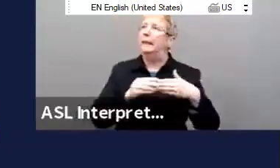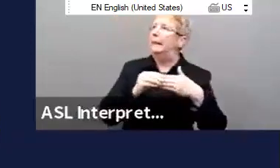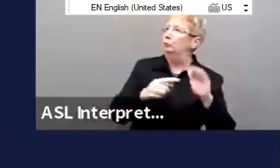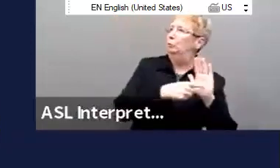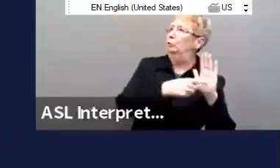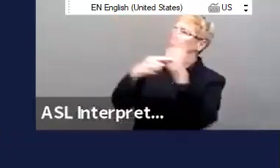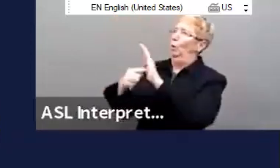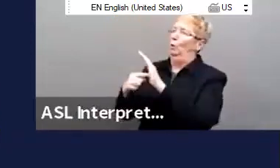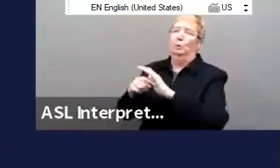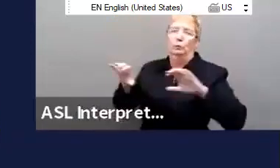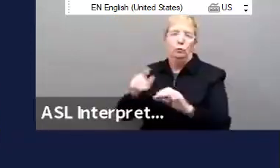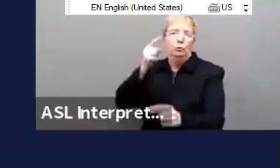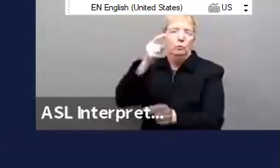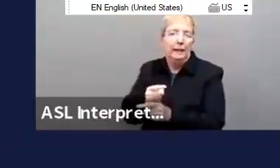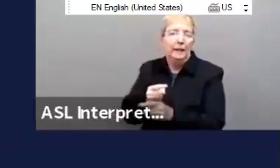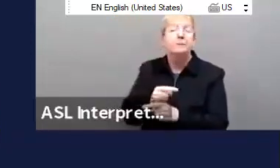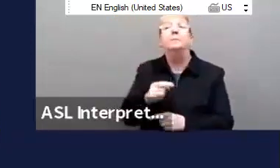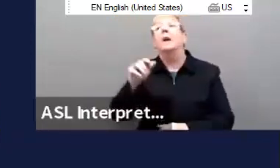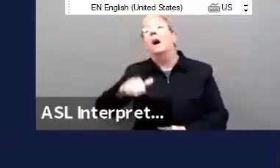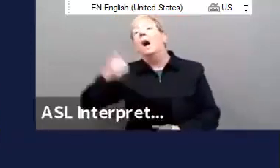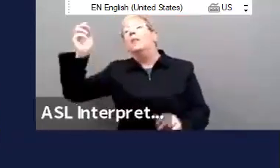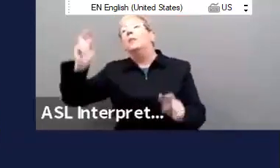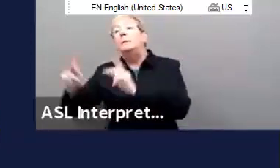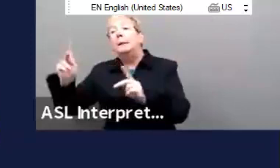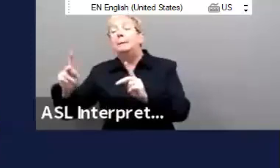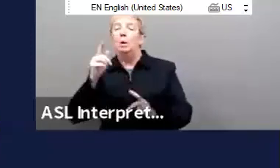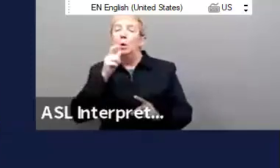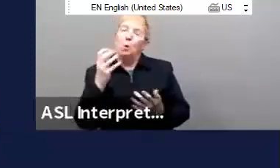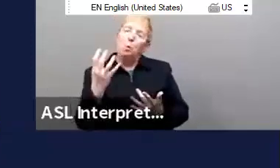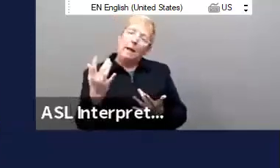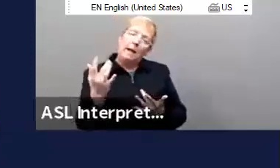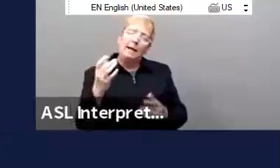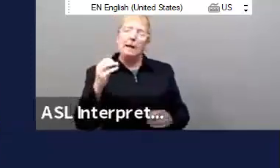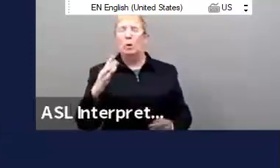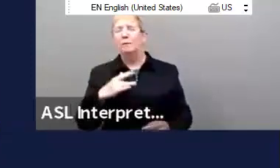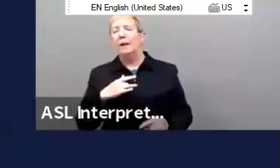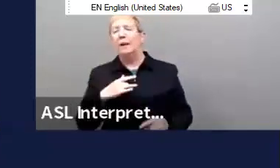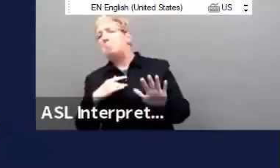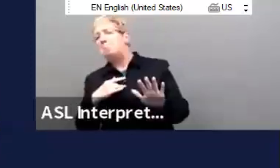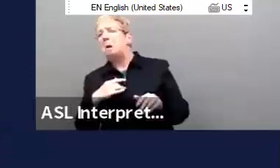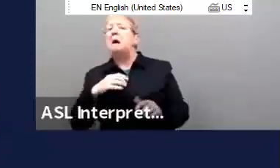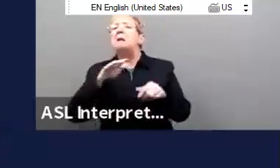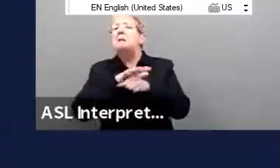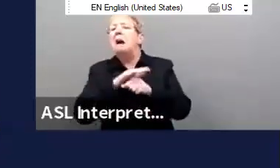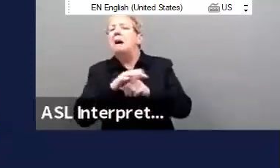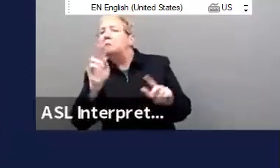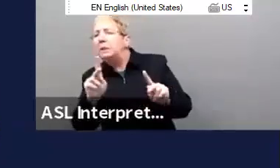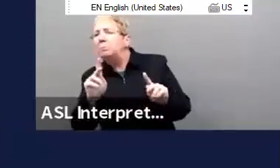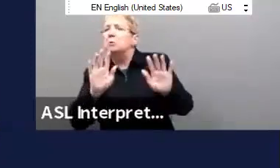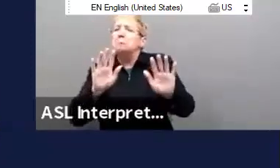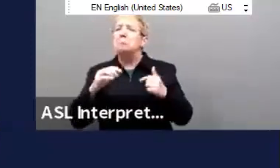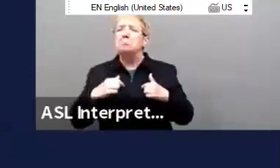ese trabajo, y yo les quiero decir que los trabajadores sanitarios y la población en riesgo, nosotros se